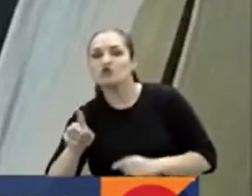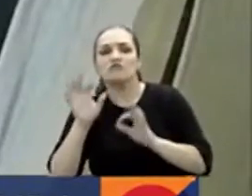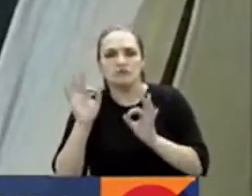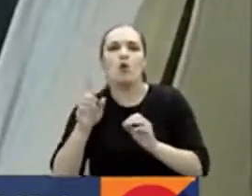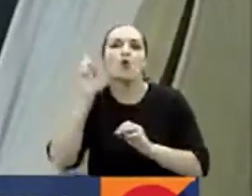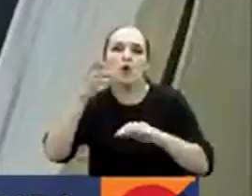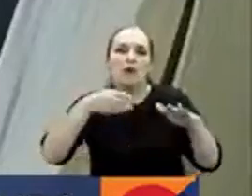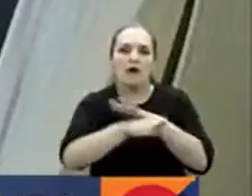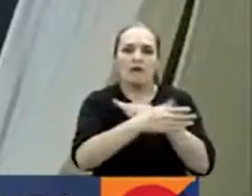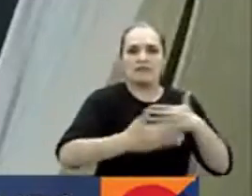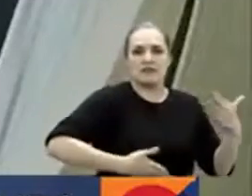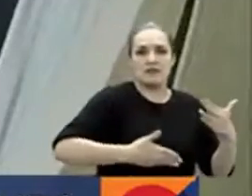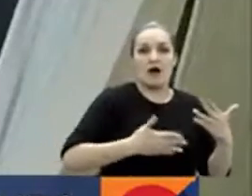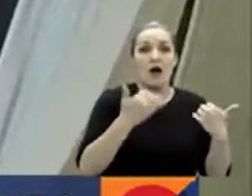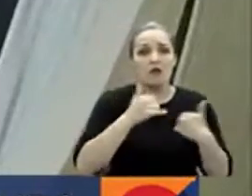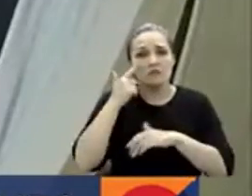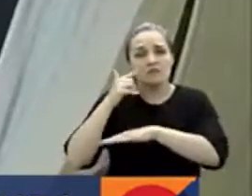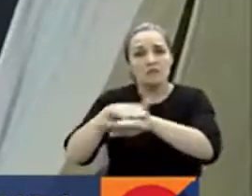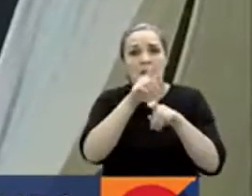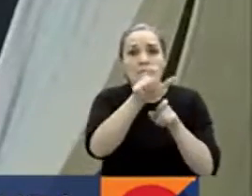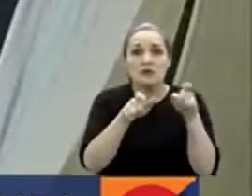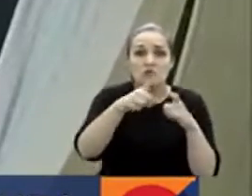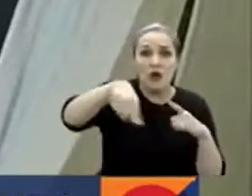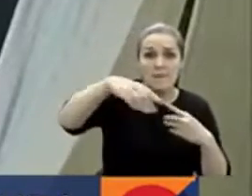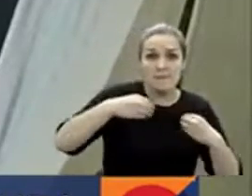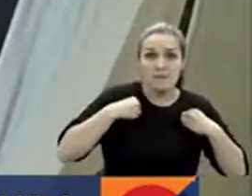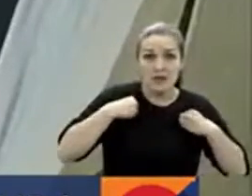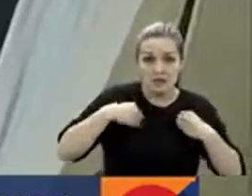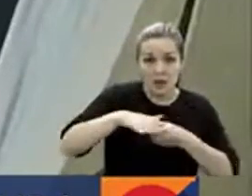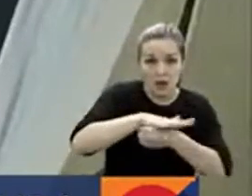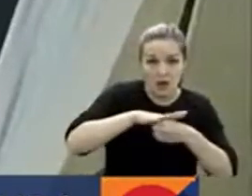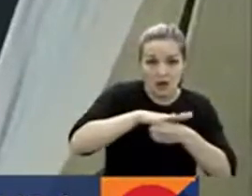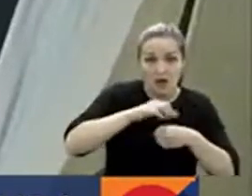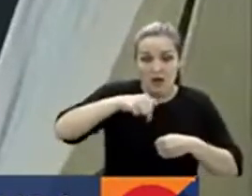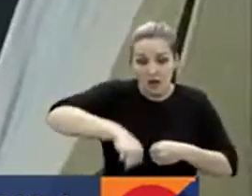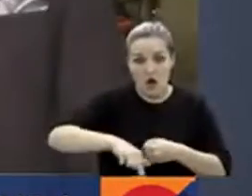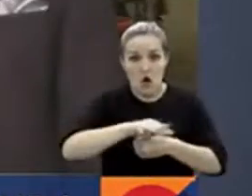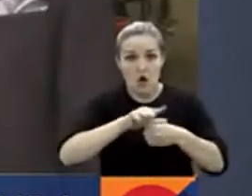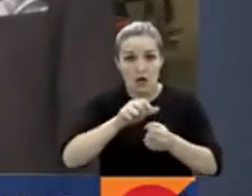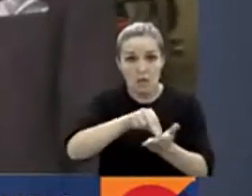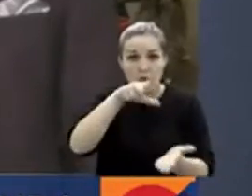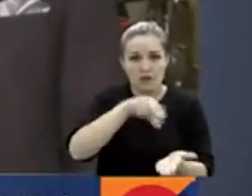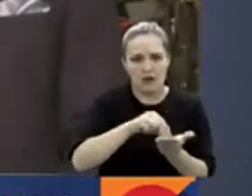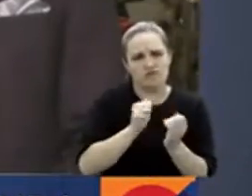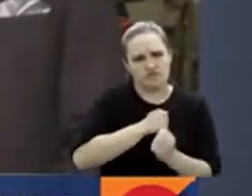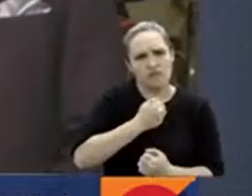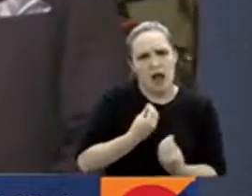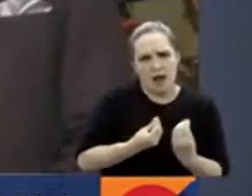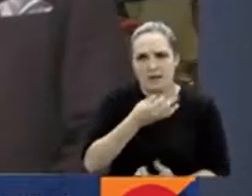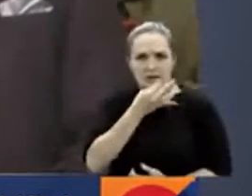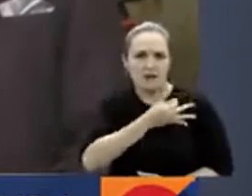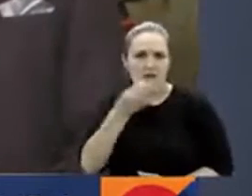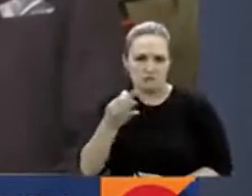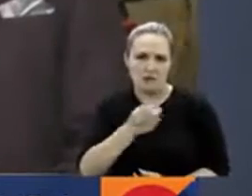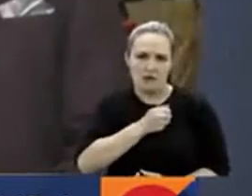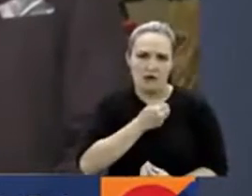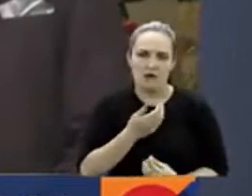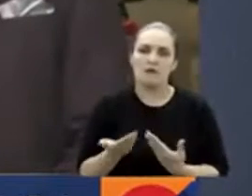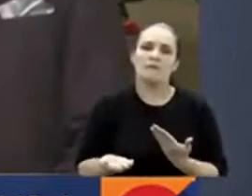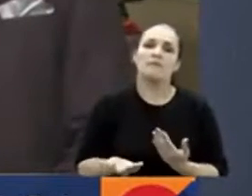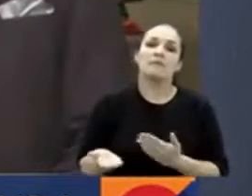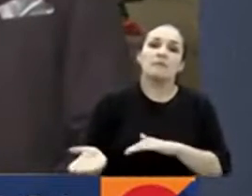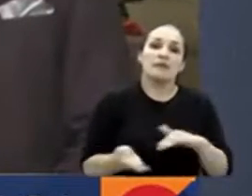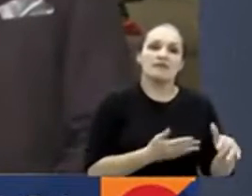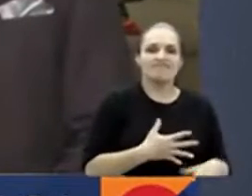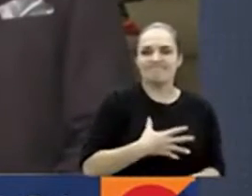autoridades insistieron a los habitantes de este sector que si son víctimas de cualquier tipo de delito, lo denuncien. Impresionante e indignante.